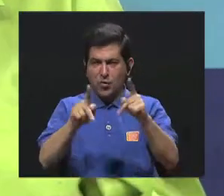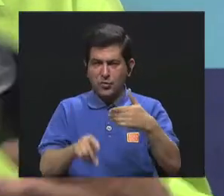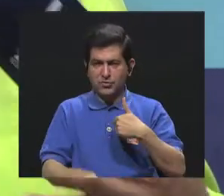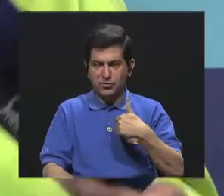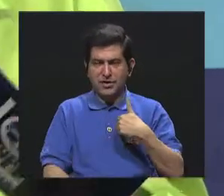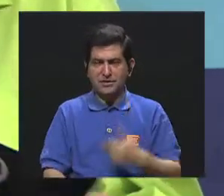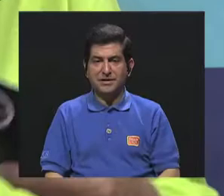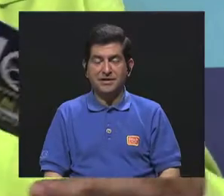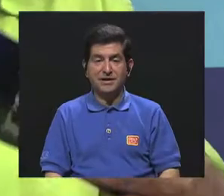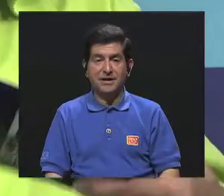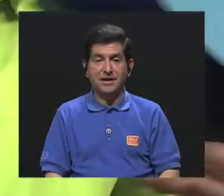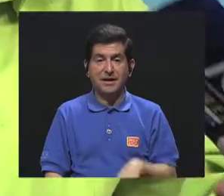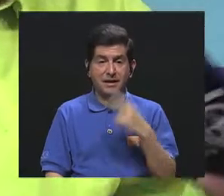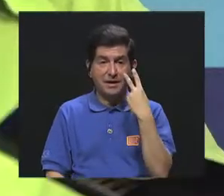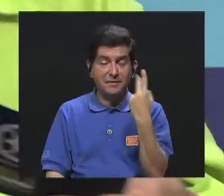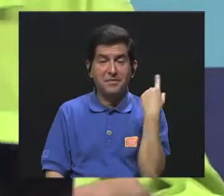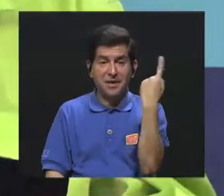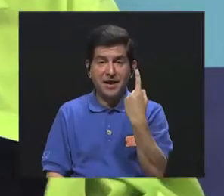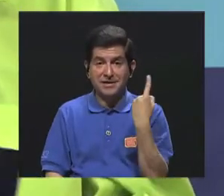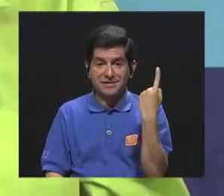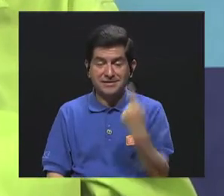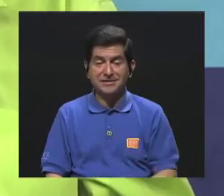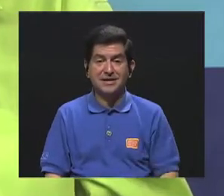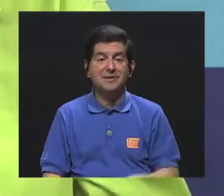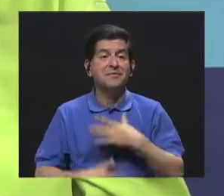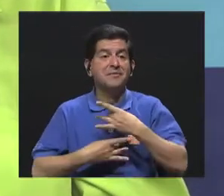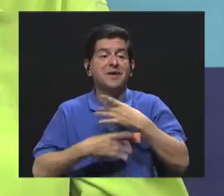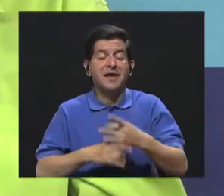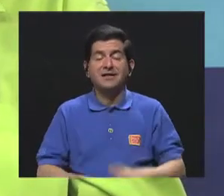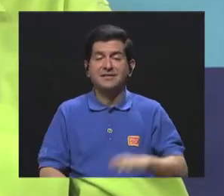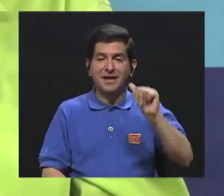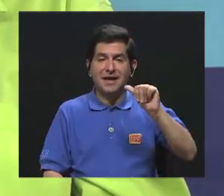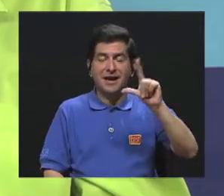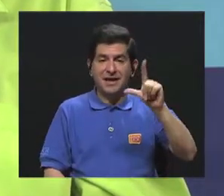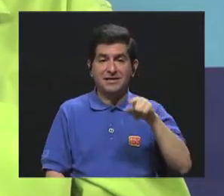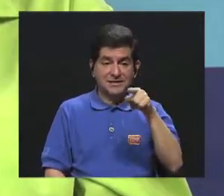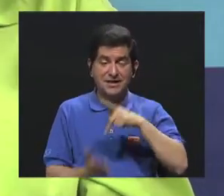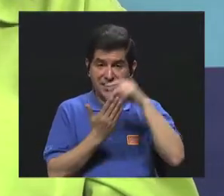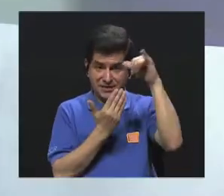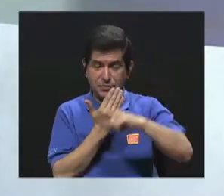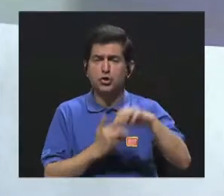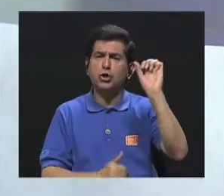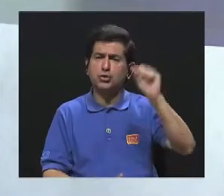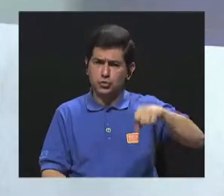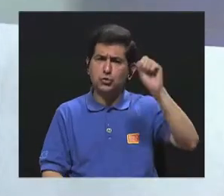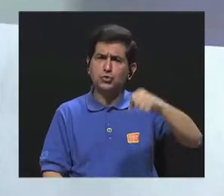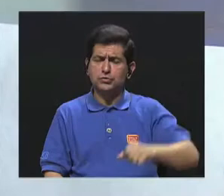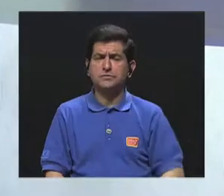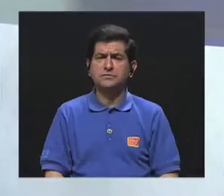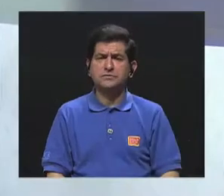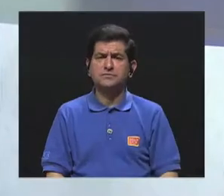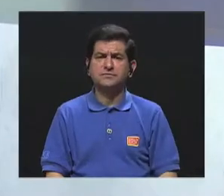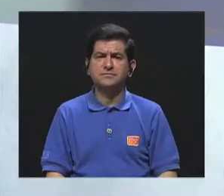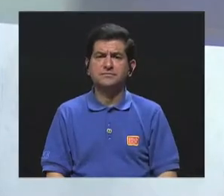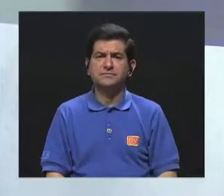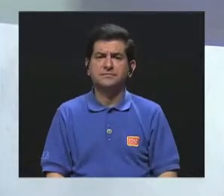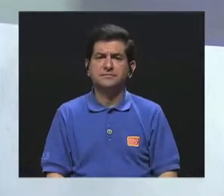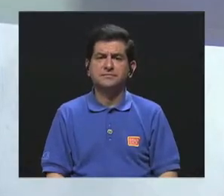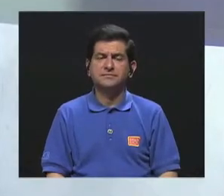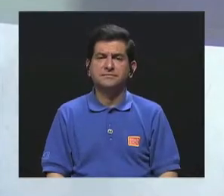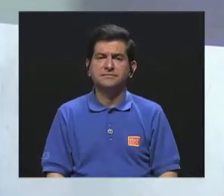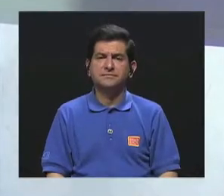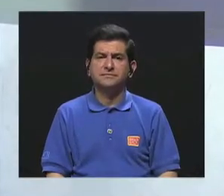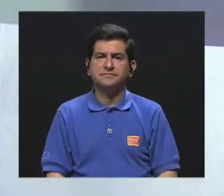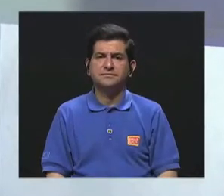que se le notó siempre a Alexandra por el proyecto. Por años. Claro. Creo que... O sea,